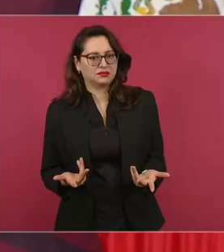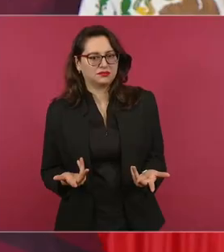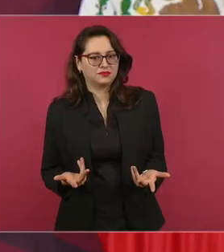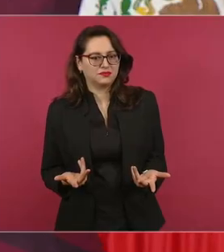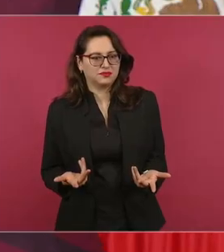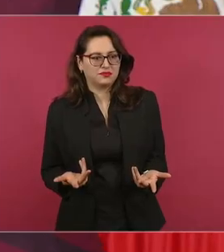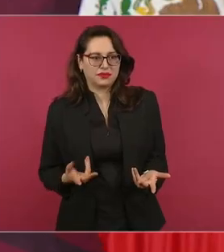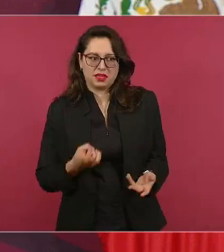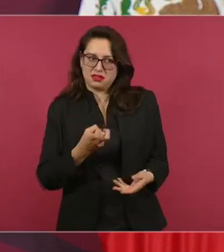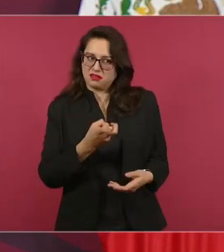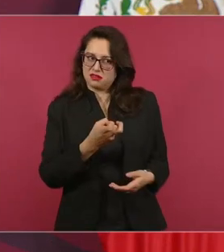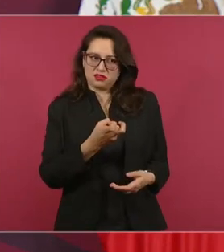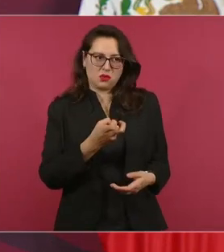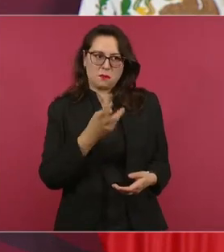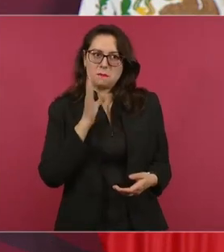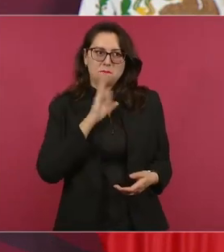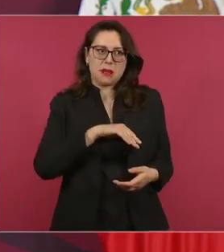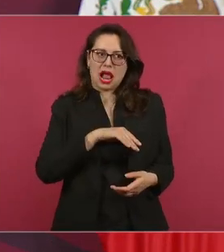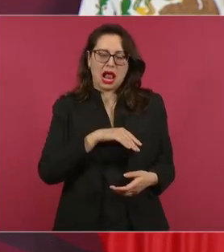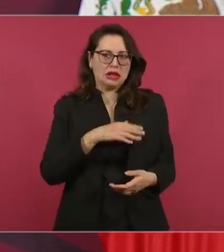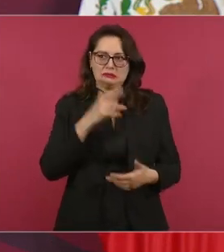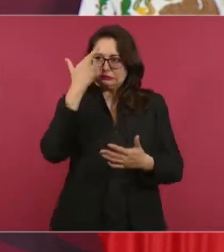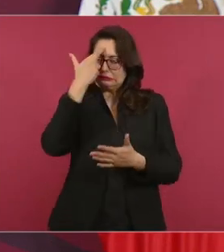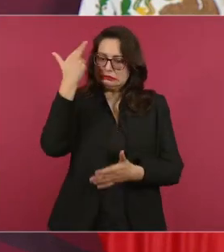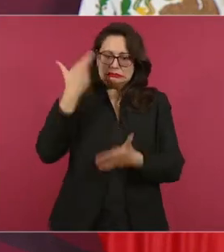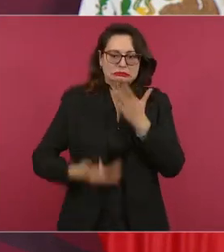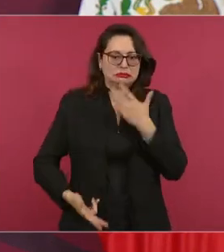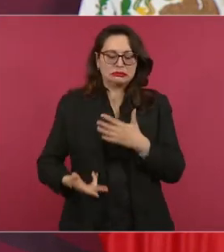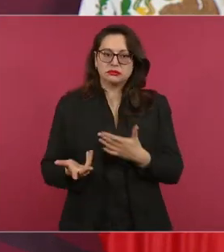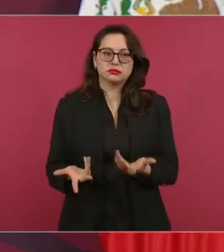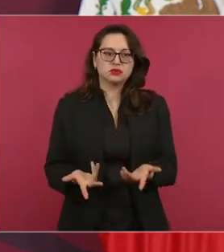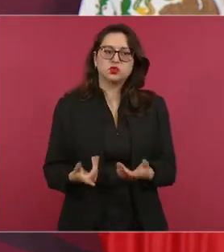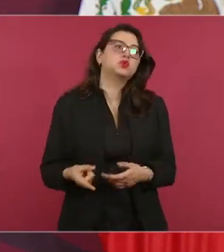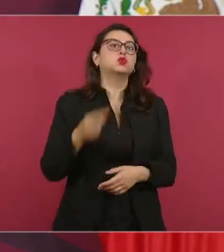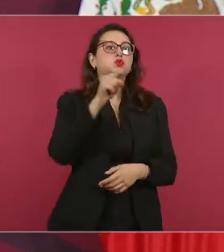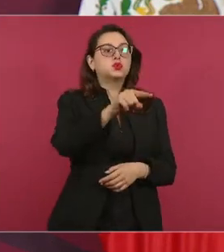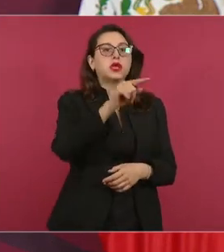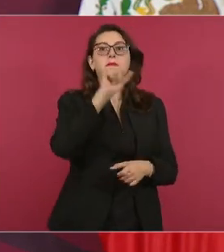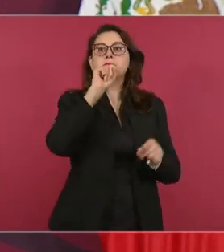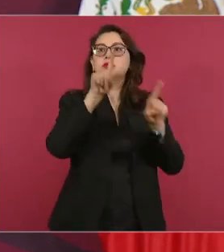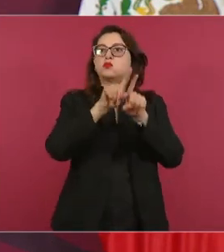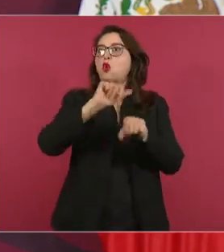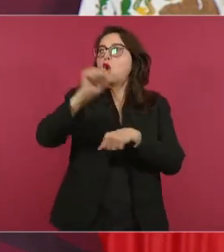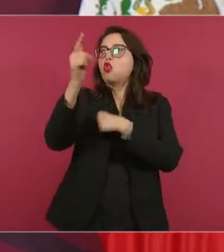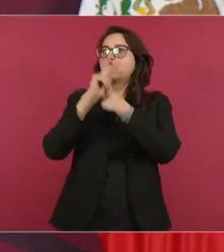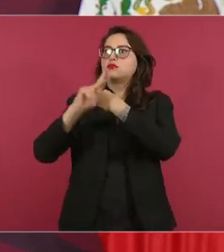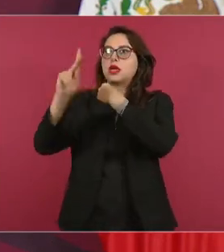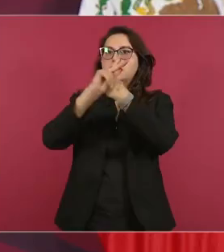Entonces, eso es una burla, y eso… Ustedes lo hacen en España,